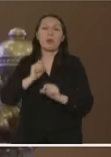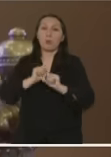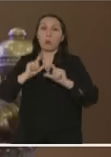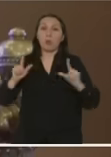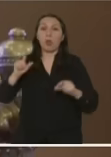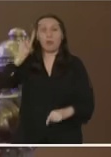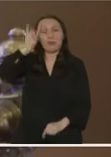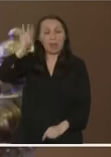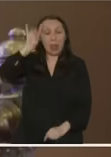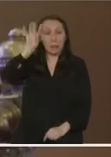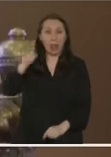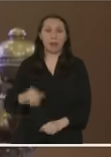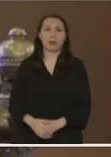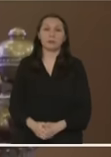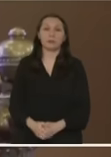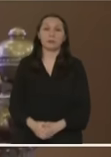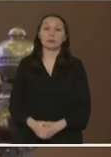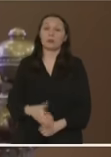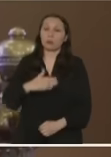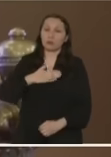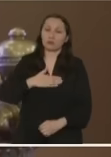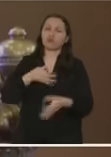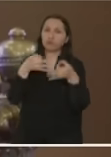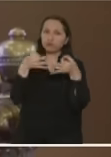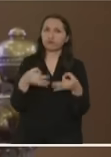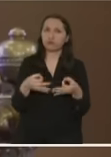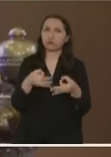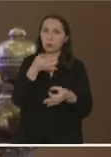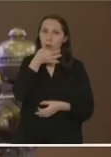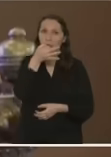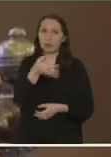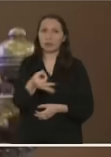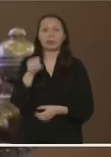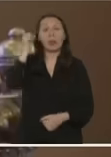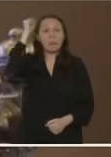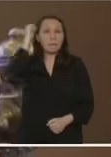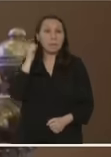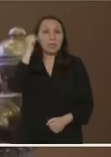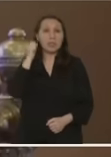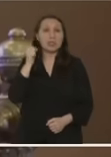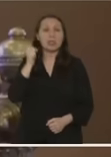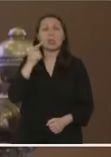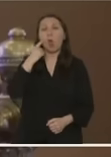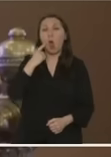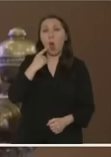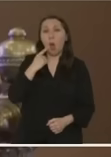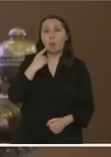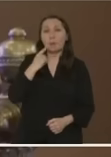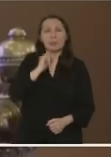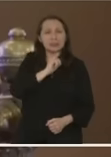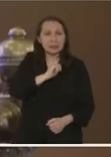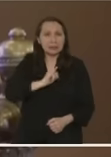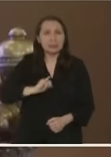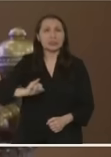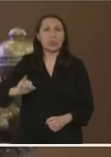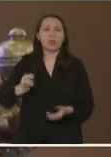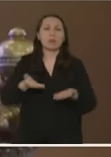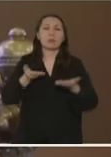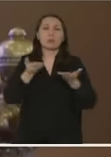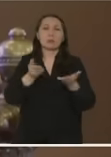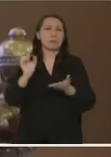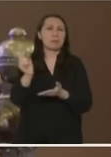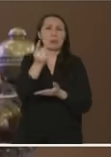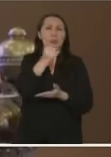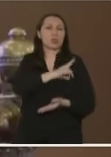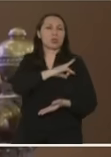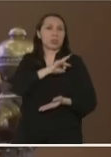Alemana. Esto me permite afirmar que Sebastián Piñera fue un hombre que siempre puso a Chile por